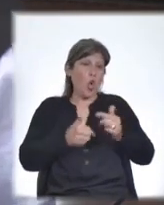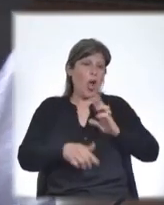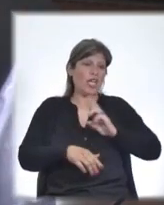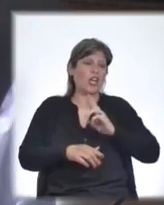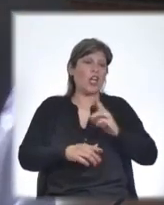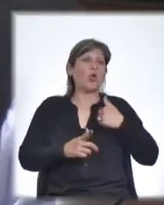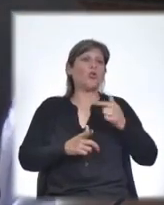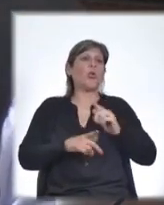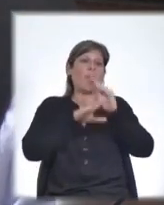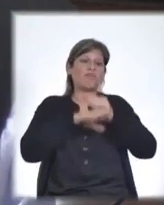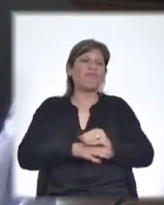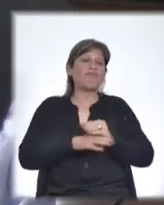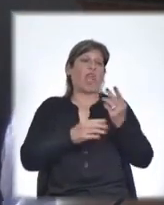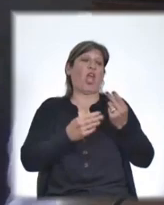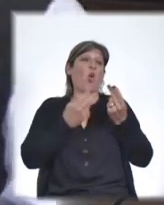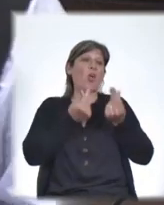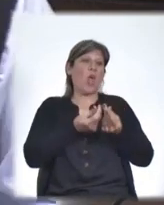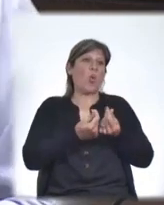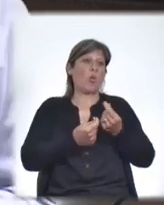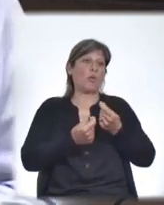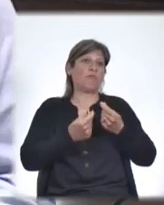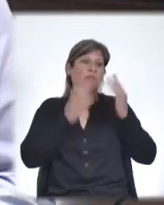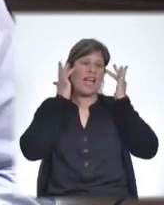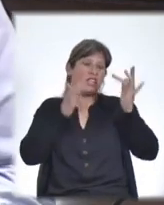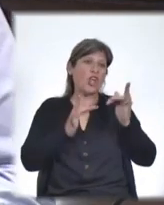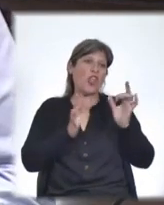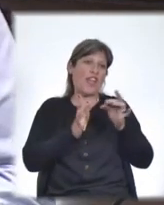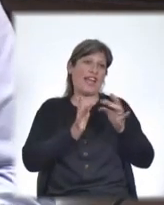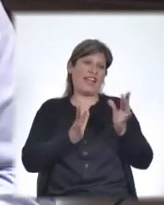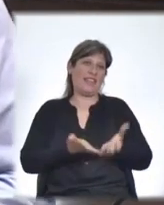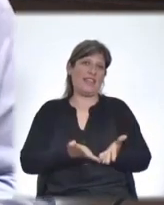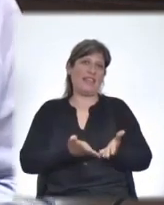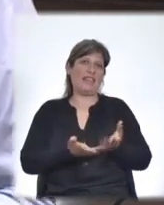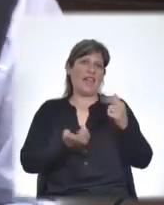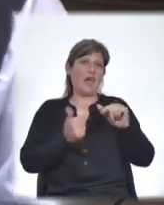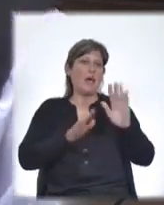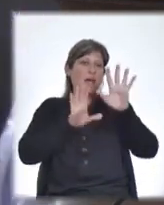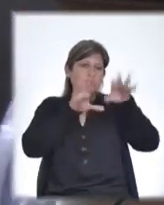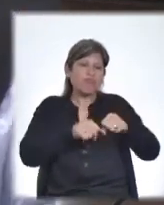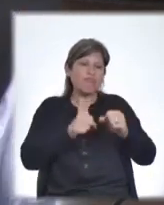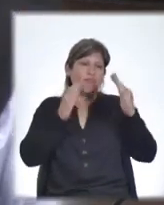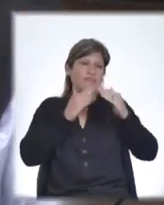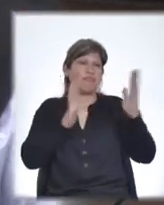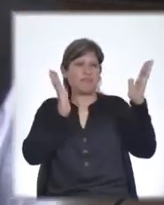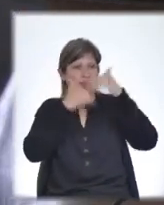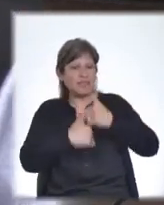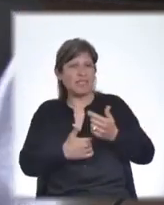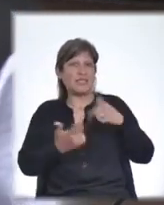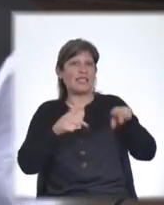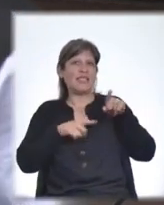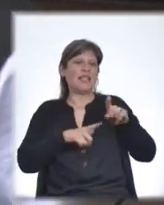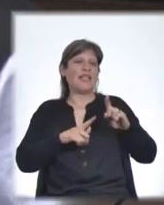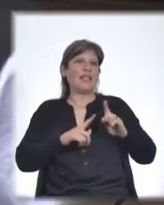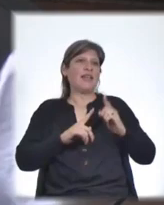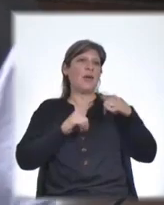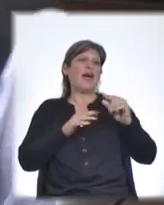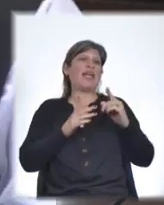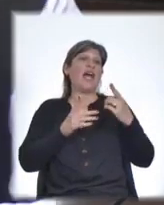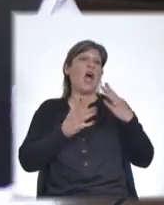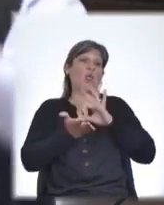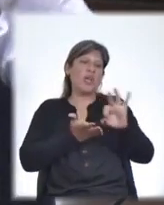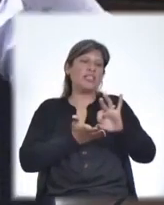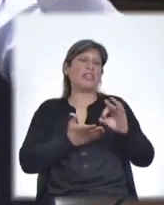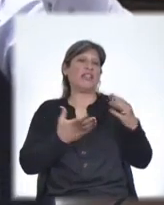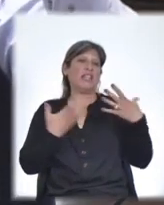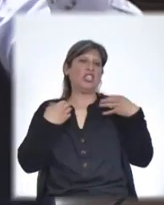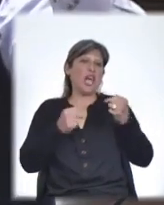financiarse una educación de calidad, es la que no tiene los recursos para acceder a la vivienda, es la que no tiene los recursos para acceder a una salud de calidad. Pero